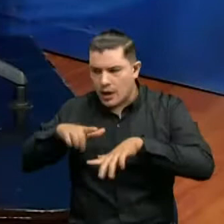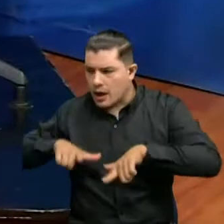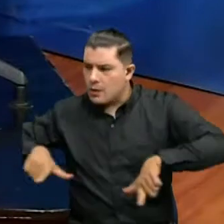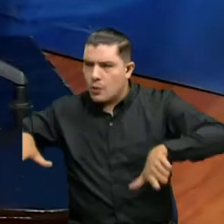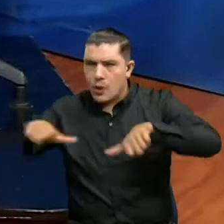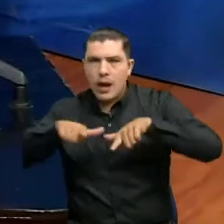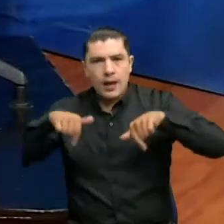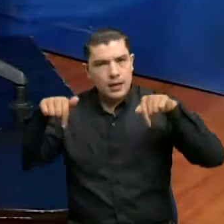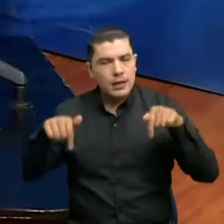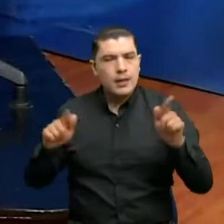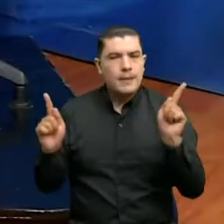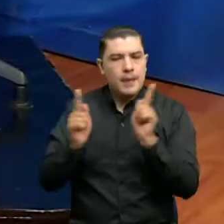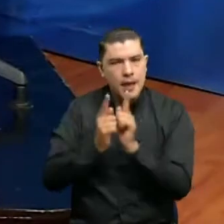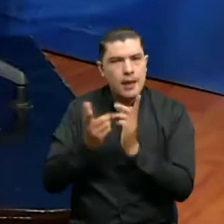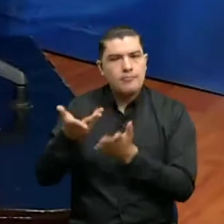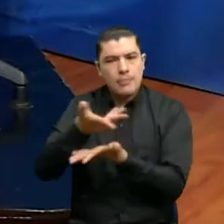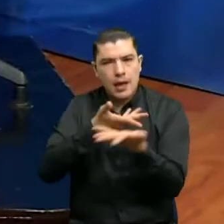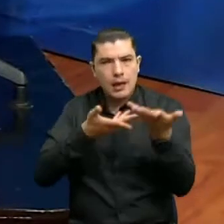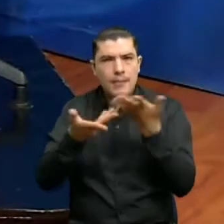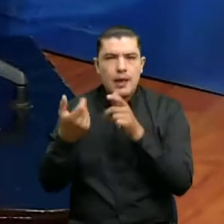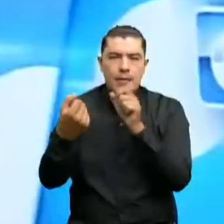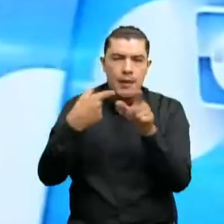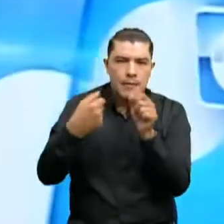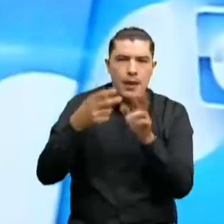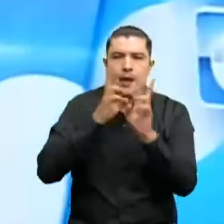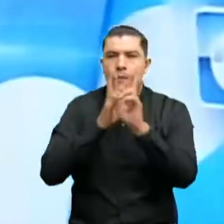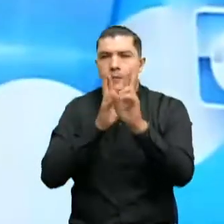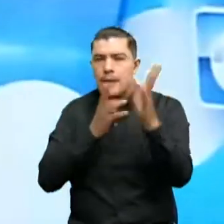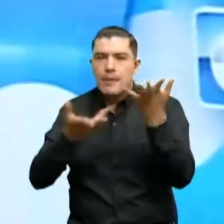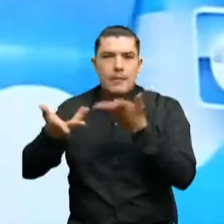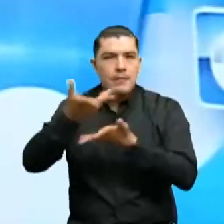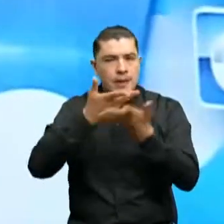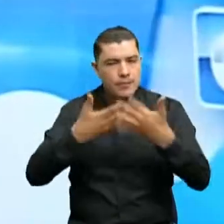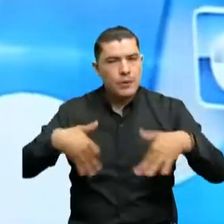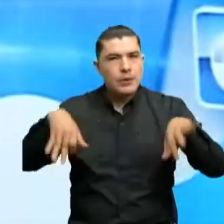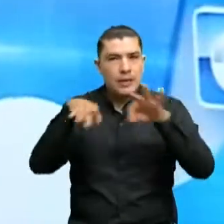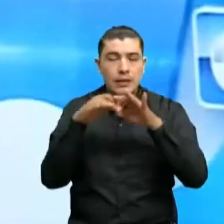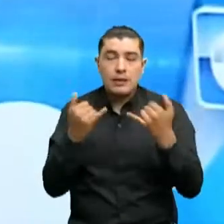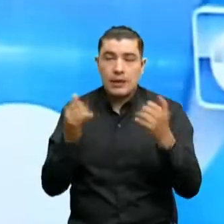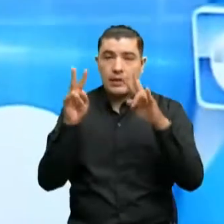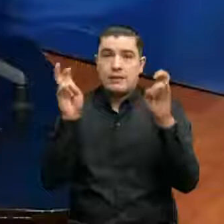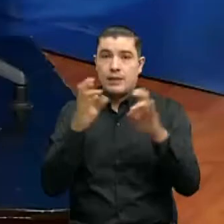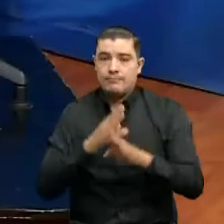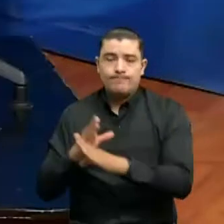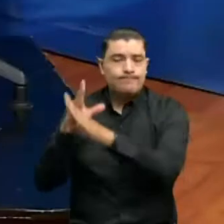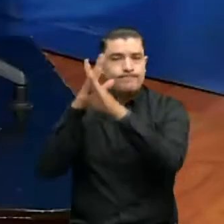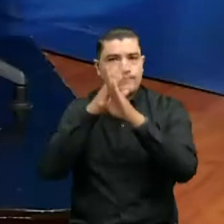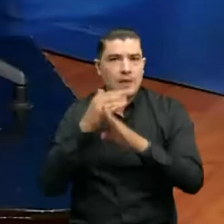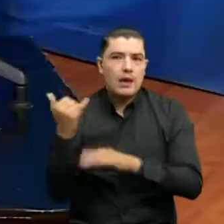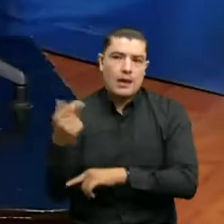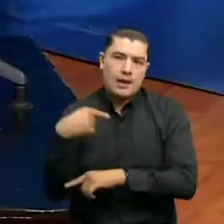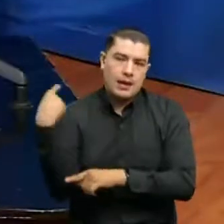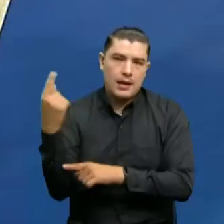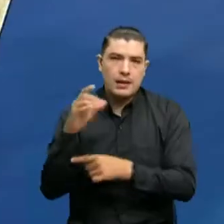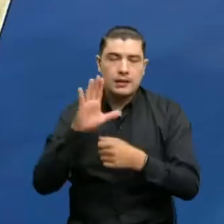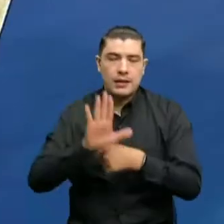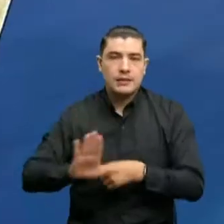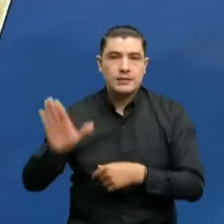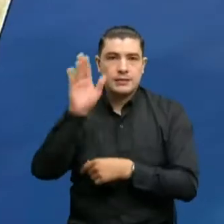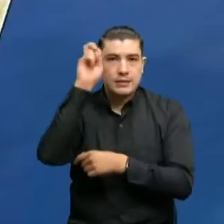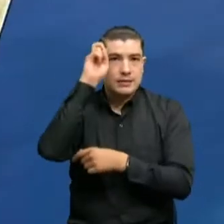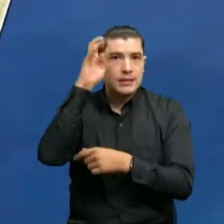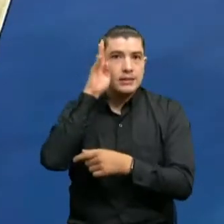las diferentes circunstancias la que bien la seguridad del área metropolitana con toda nuestra ciudad vamos a iniciar con todos aquellos temas positivos